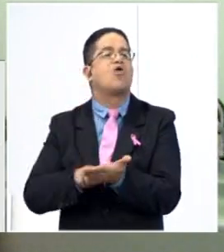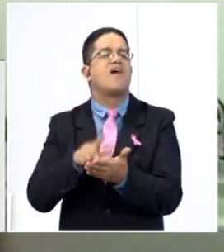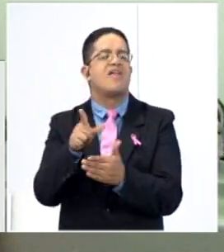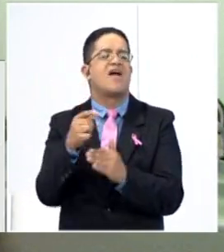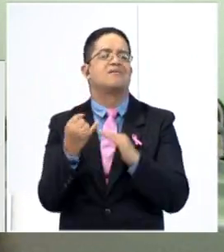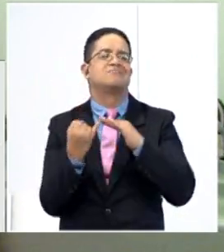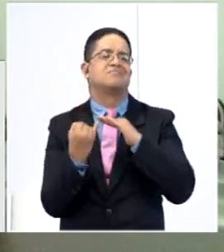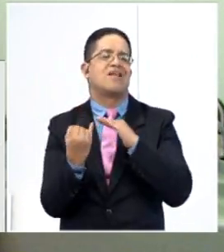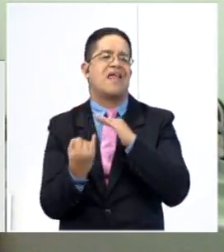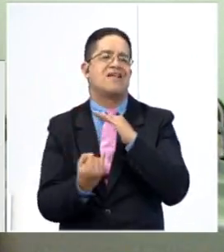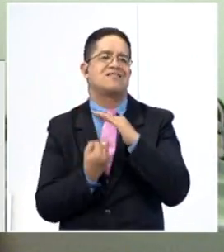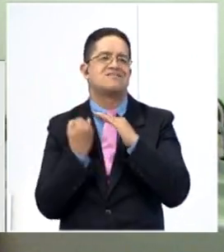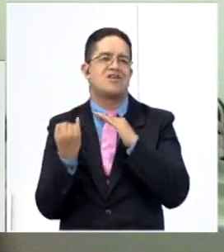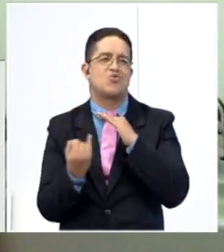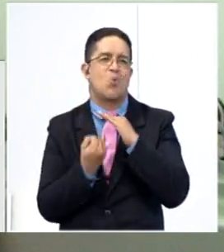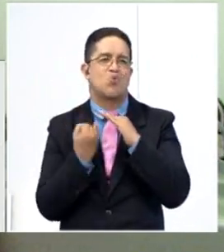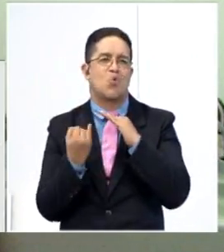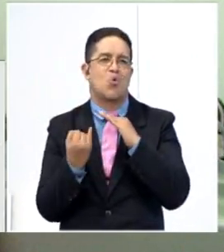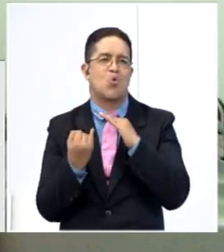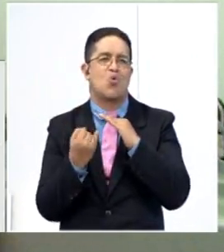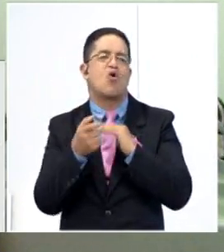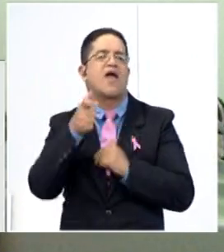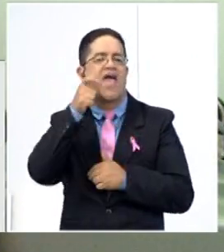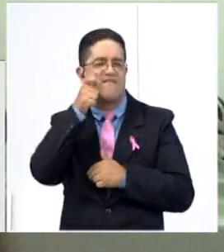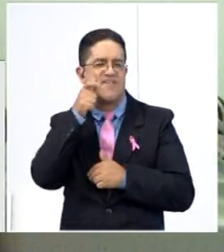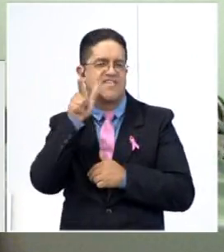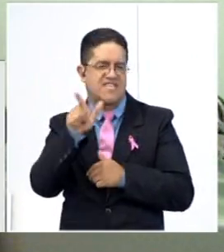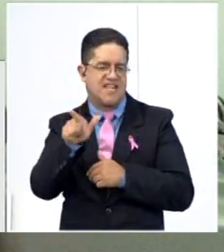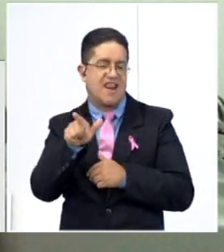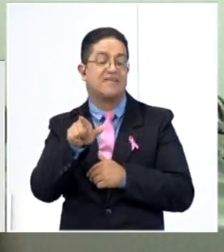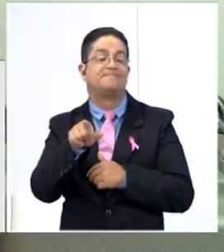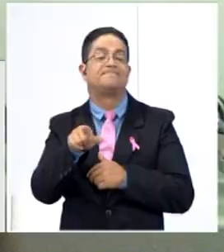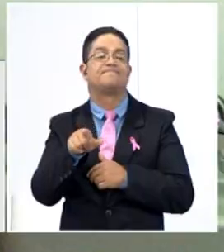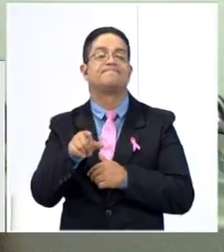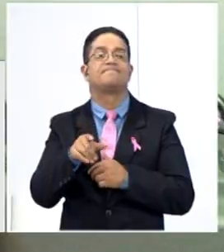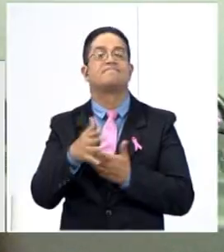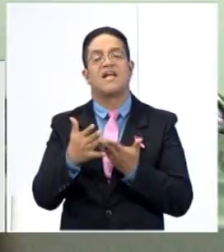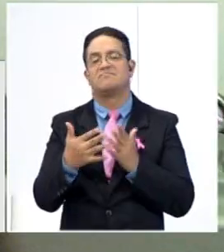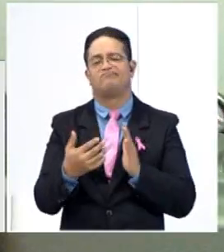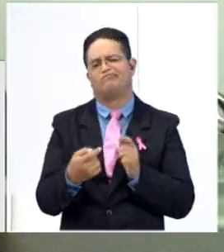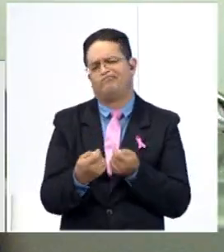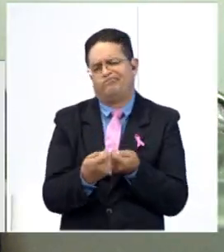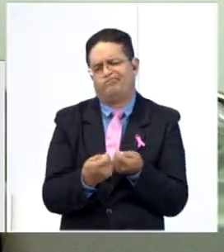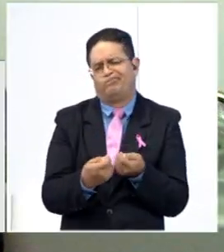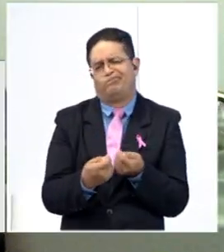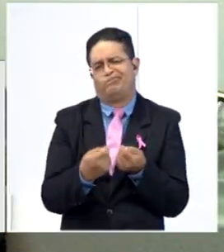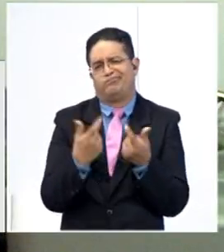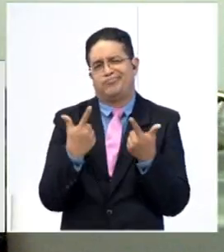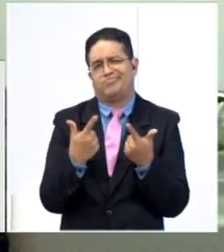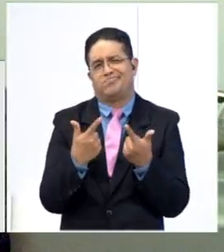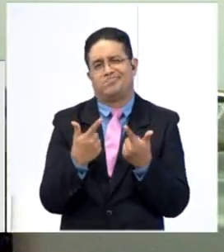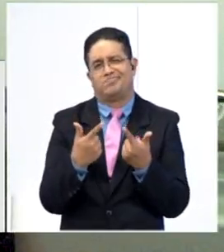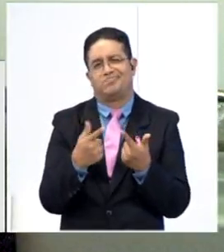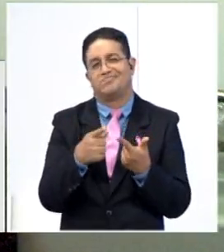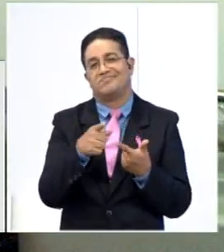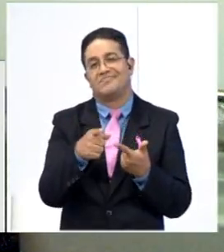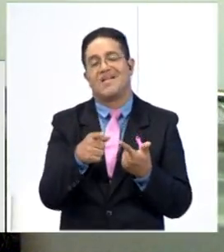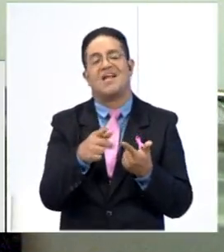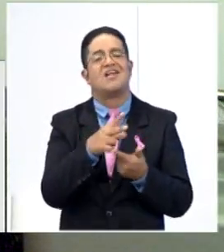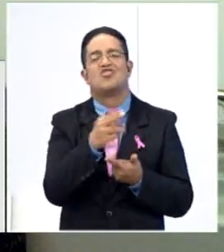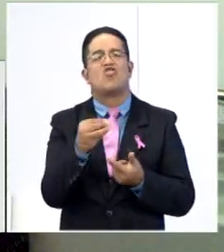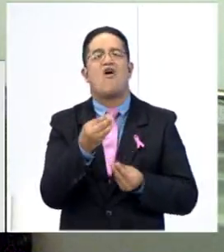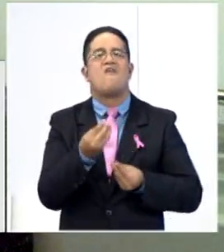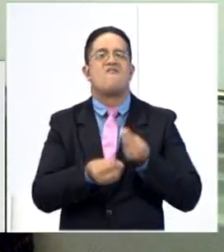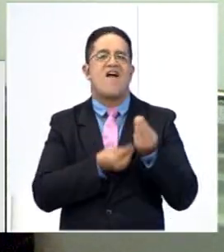instituto que vigila estas áreas, y es una dosis totalmente baja, que no le va a